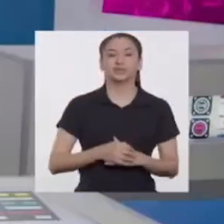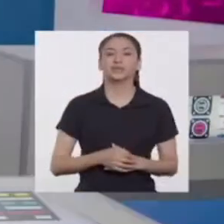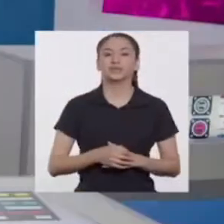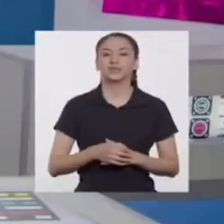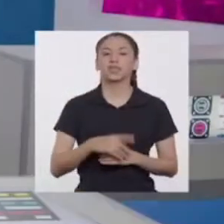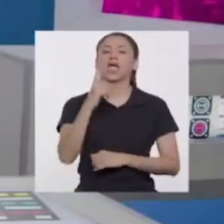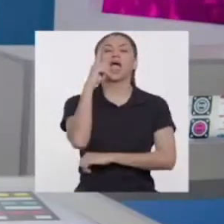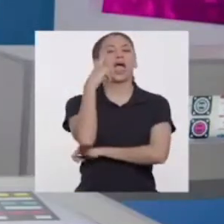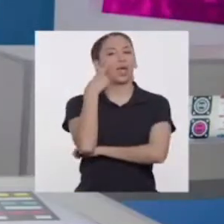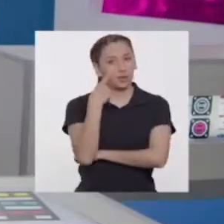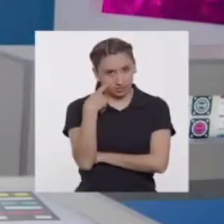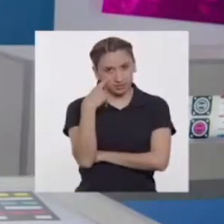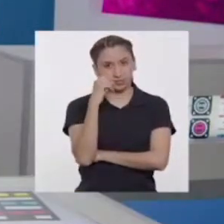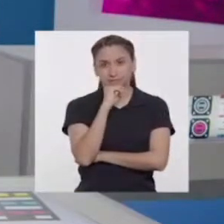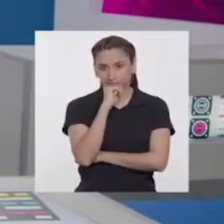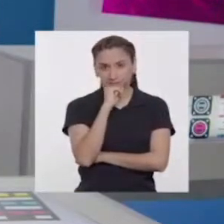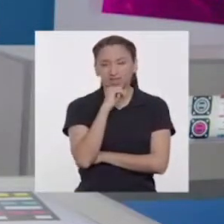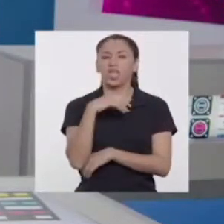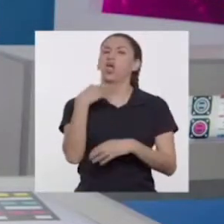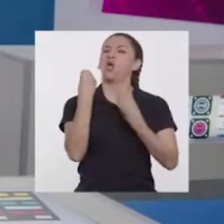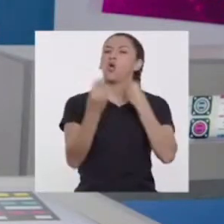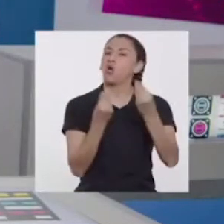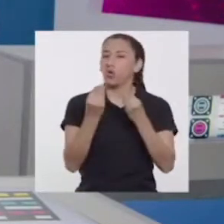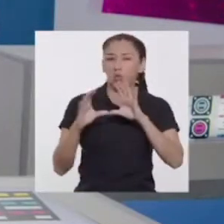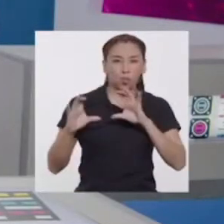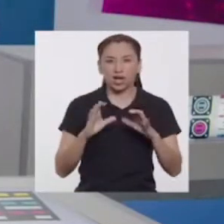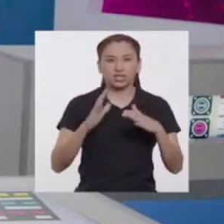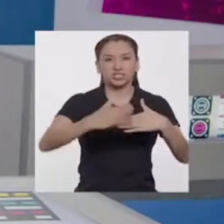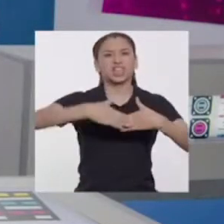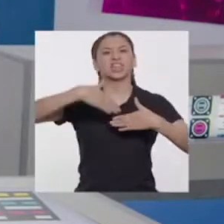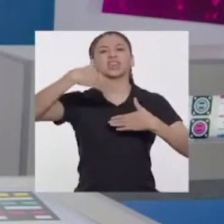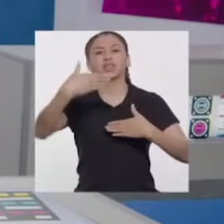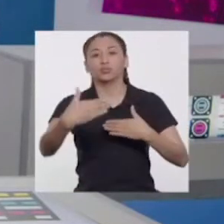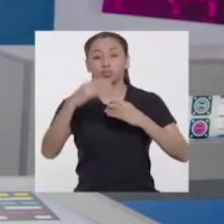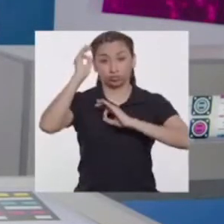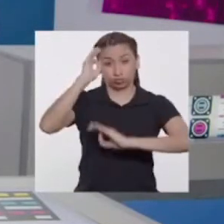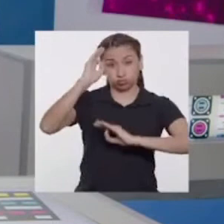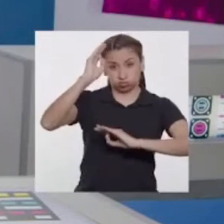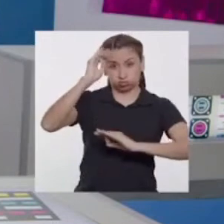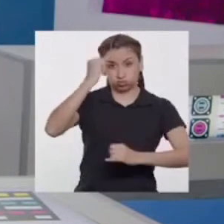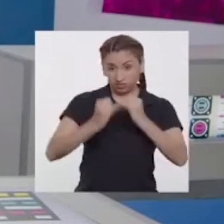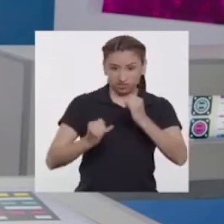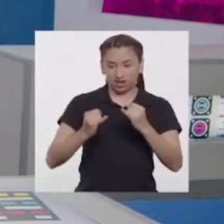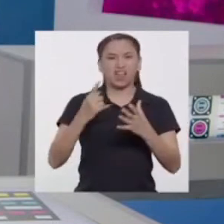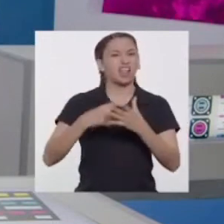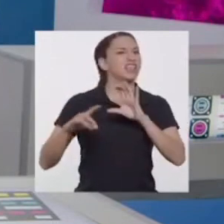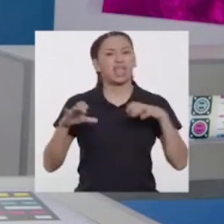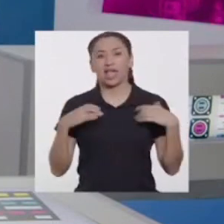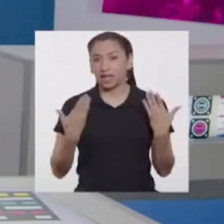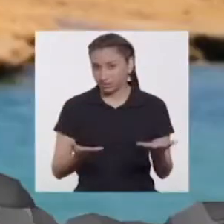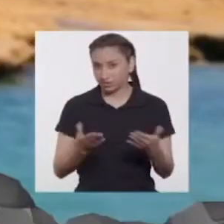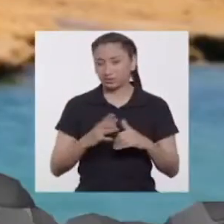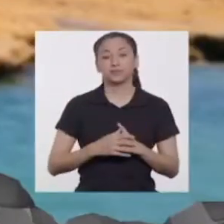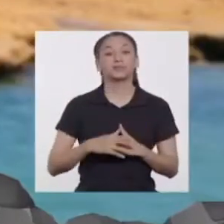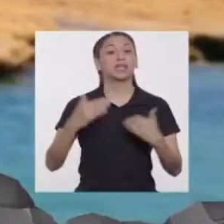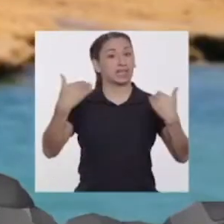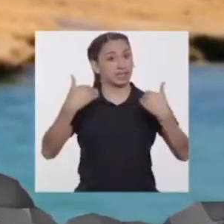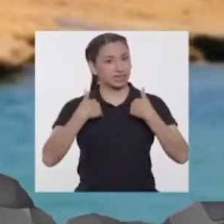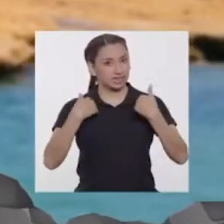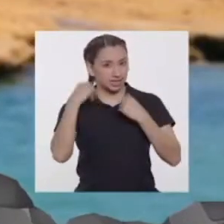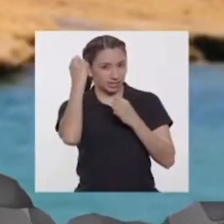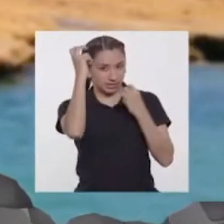A ver, ¿qué debemos hacer después de terminar nuestra presentación?